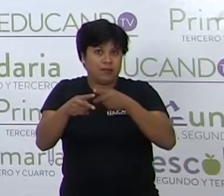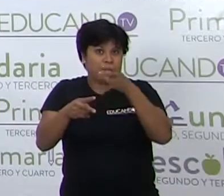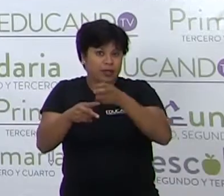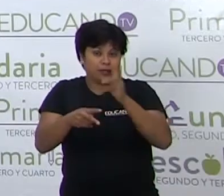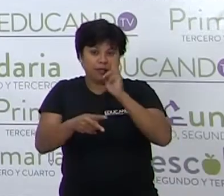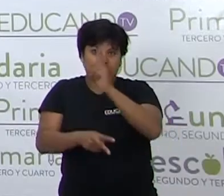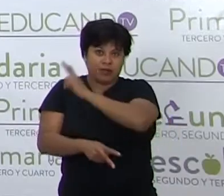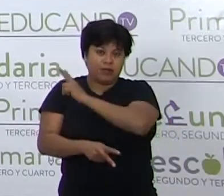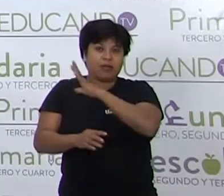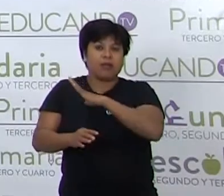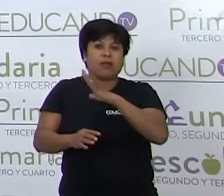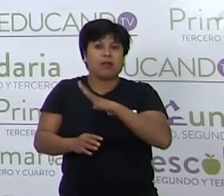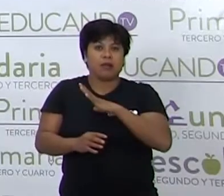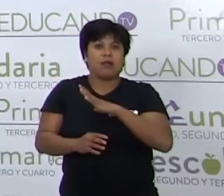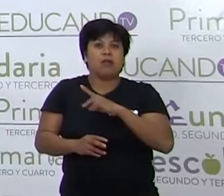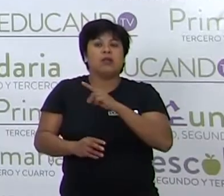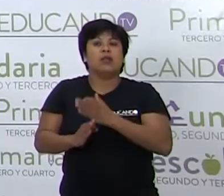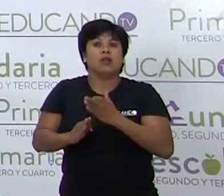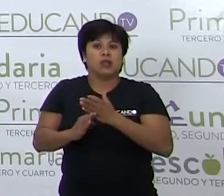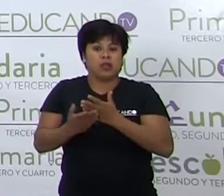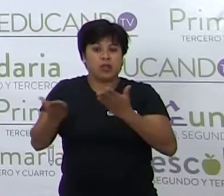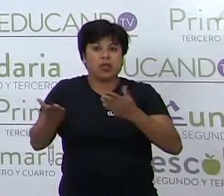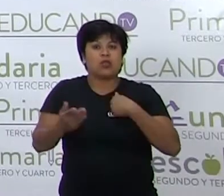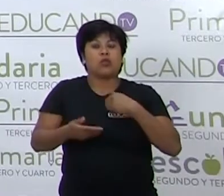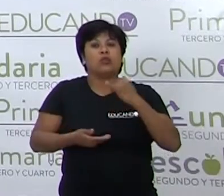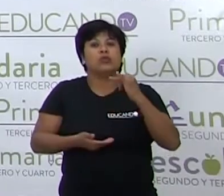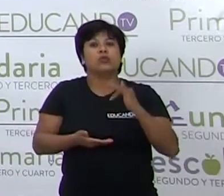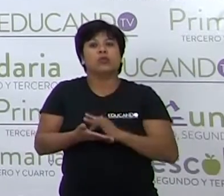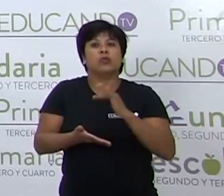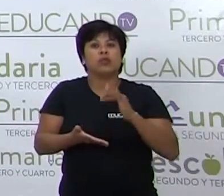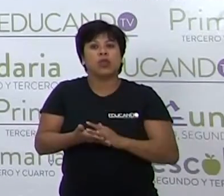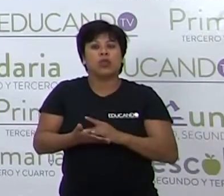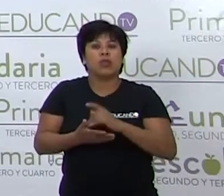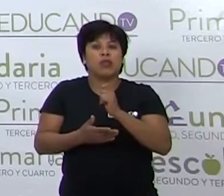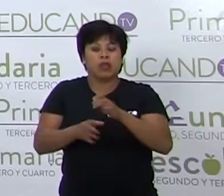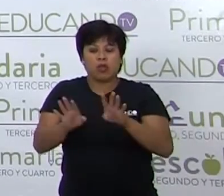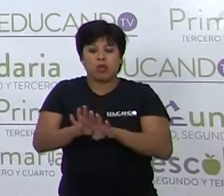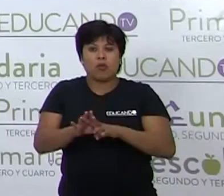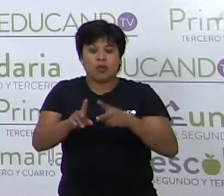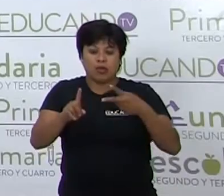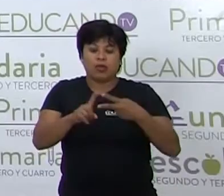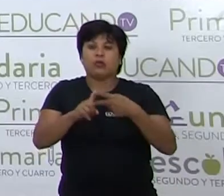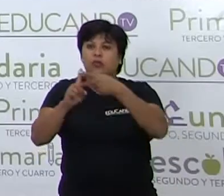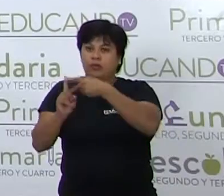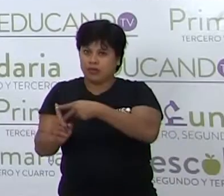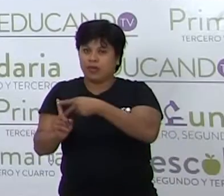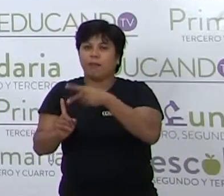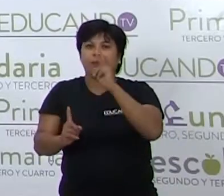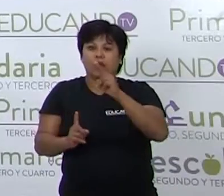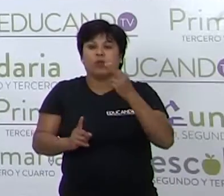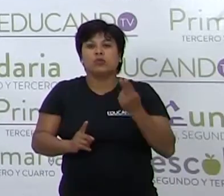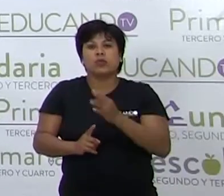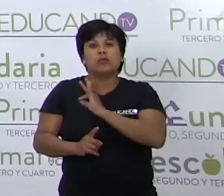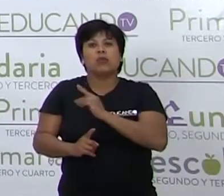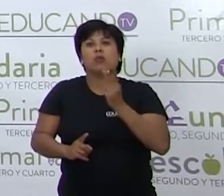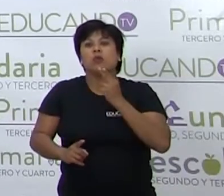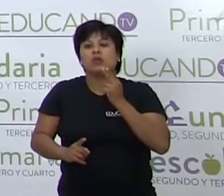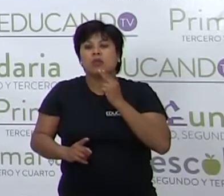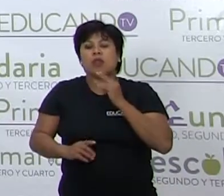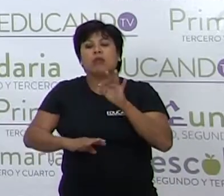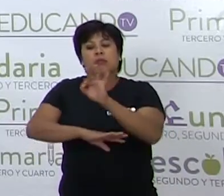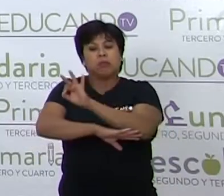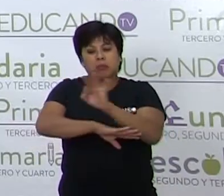esta parte de acá ahorita me estoy apoyando de la de la escuadra pero podemos utilizar también unas líneas